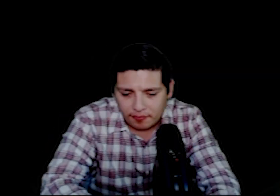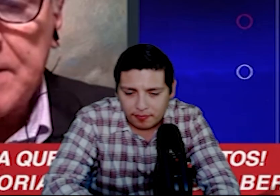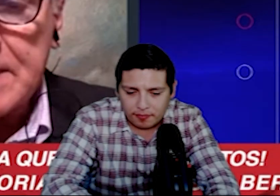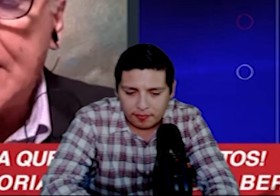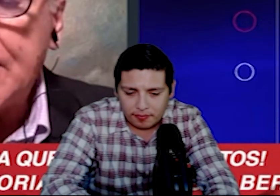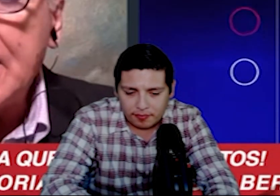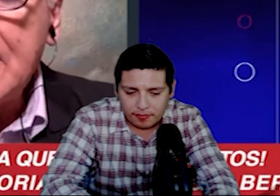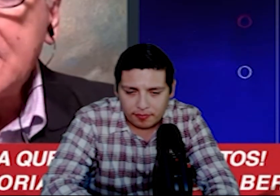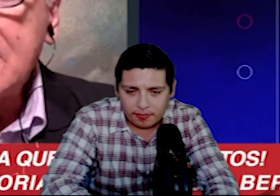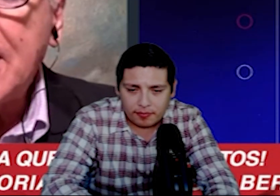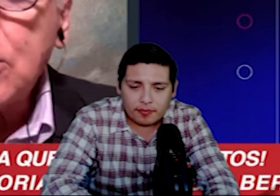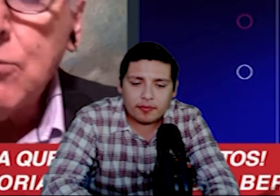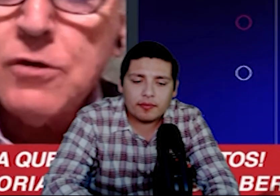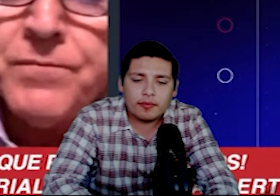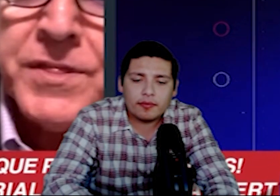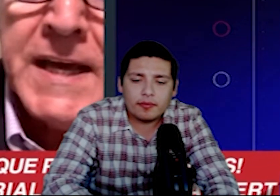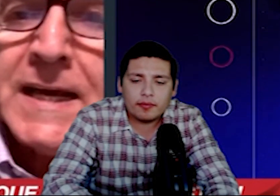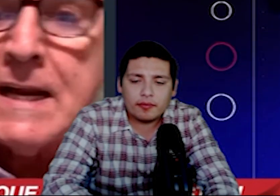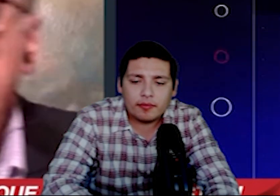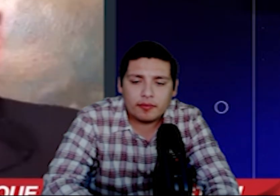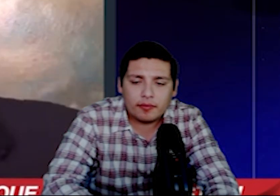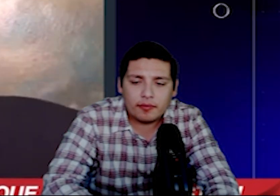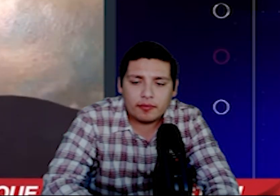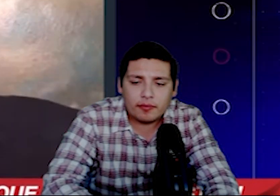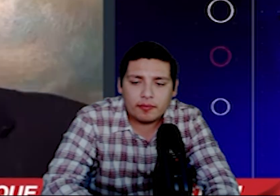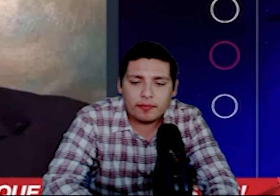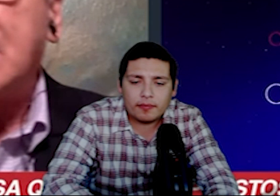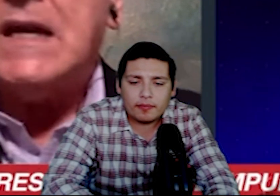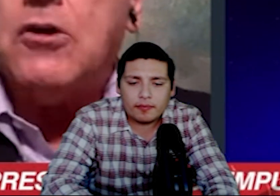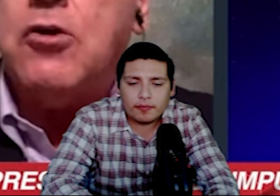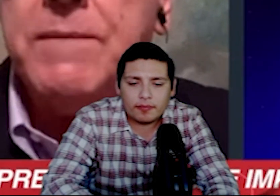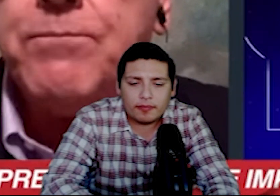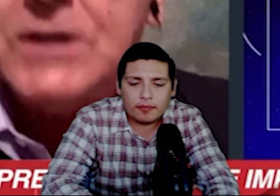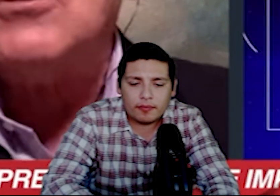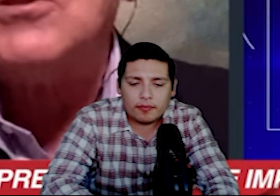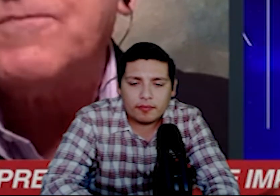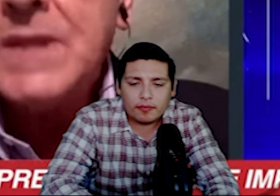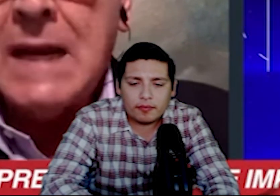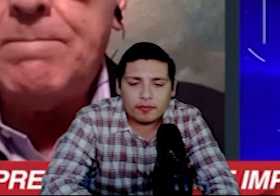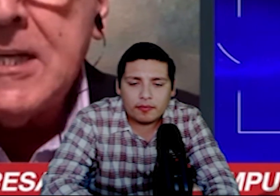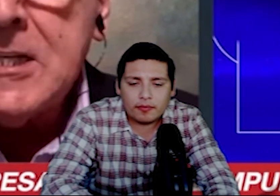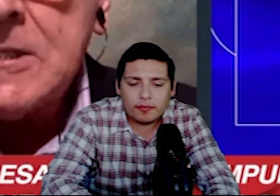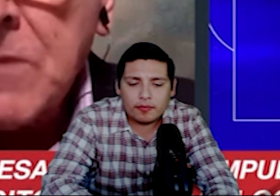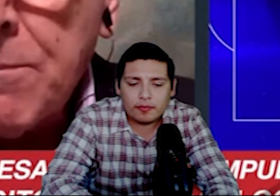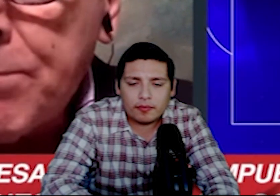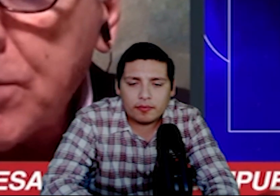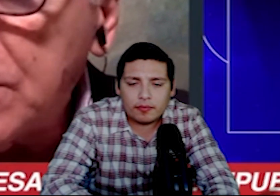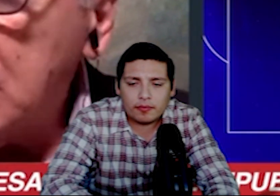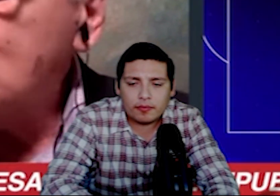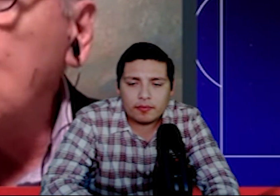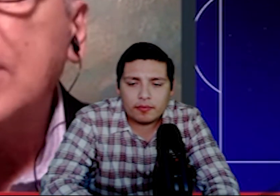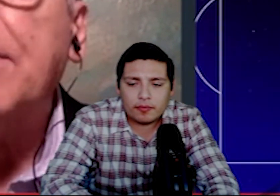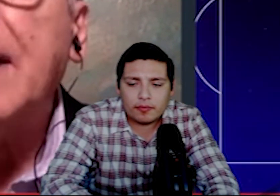parece fundamental. Se está hablando mucho de que la FIFA no quiere que le cobre impuestos el país